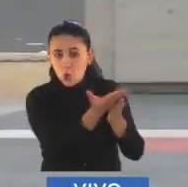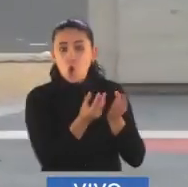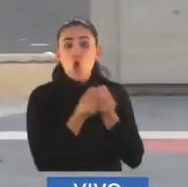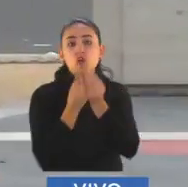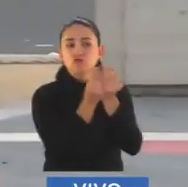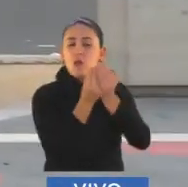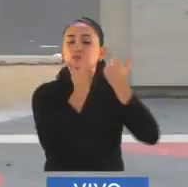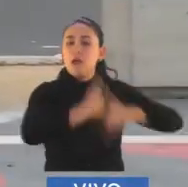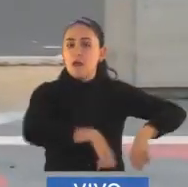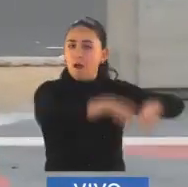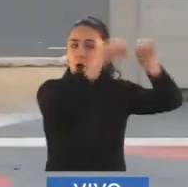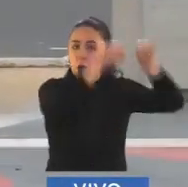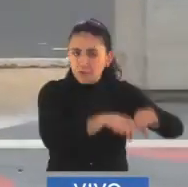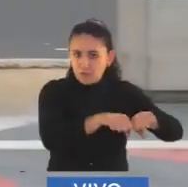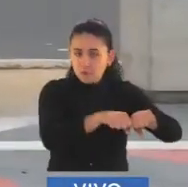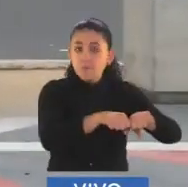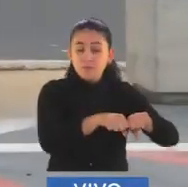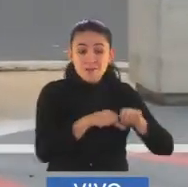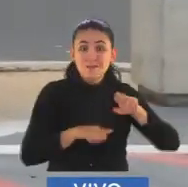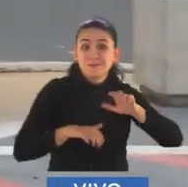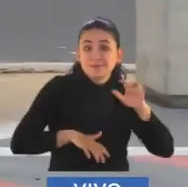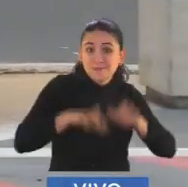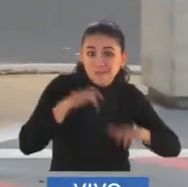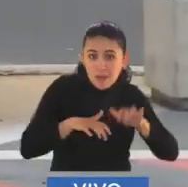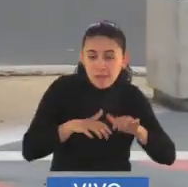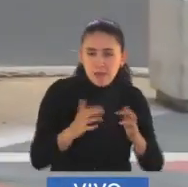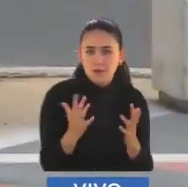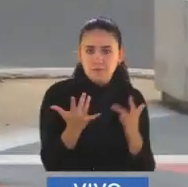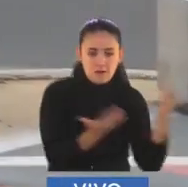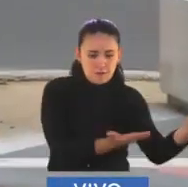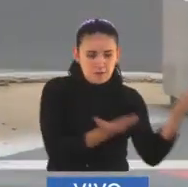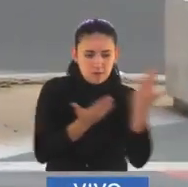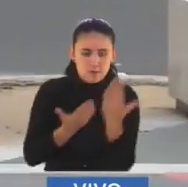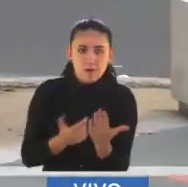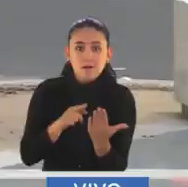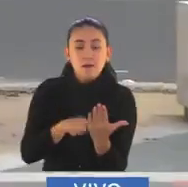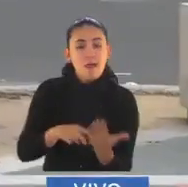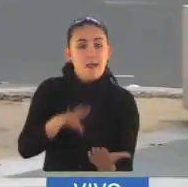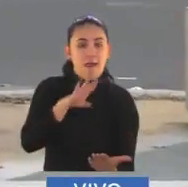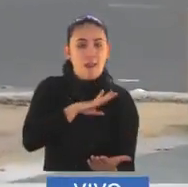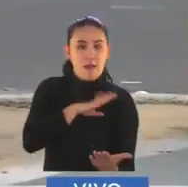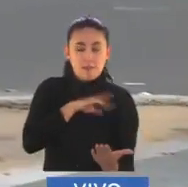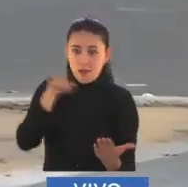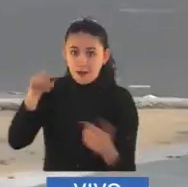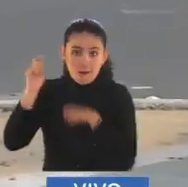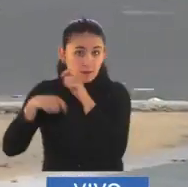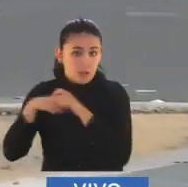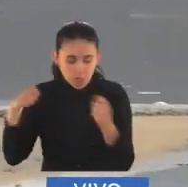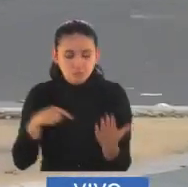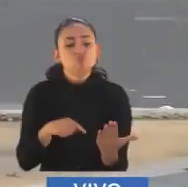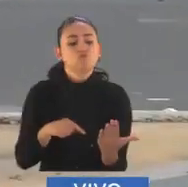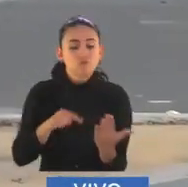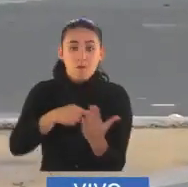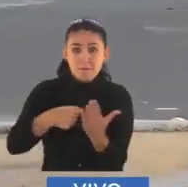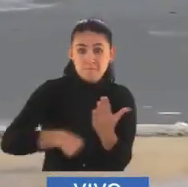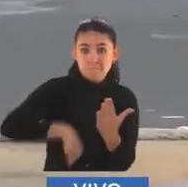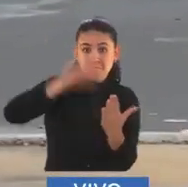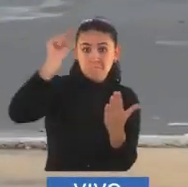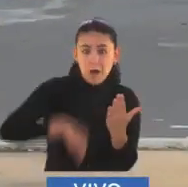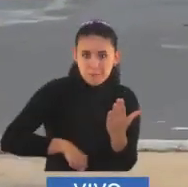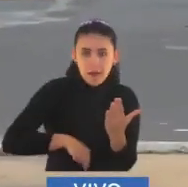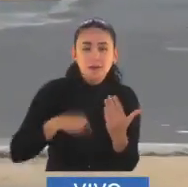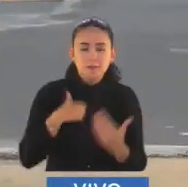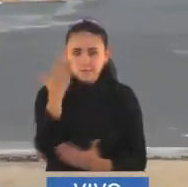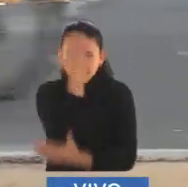Consejo de Bogotá y la Secretaría esperará que la alcaldesa lo firme para empezar a estudiar cuáles puentes